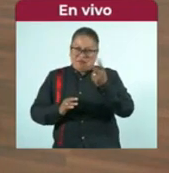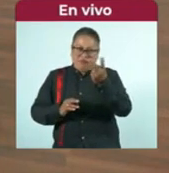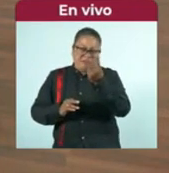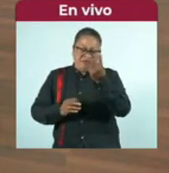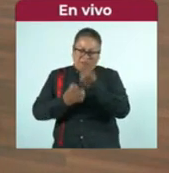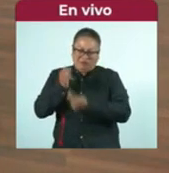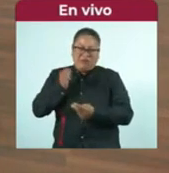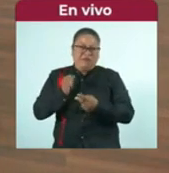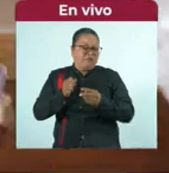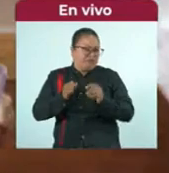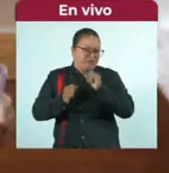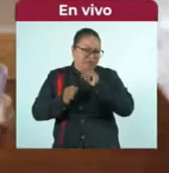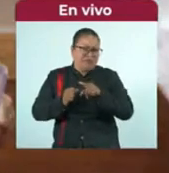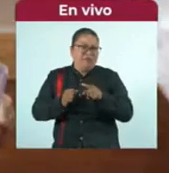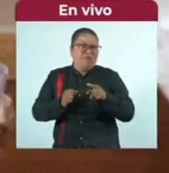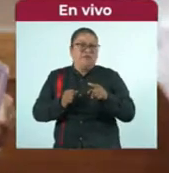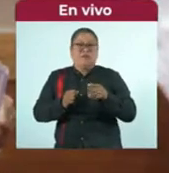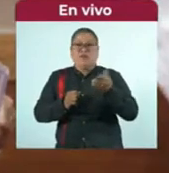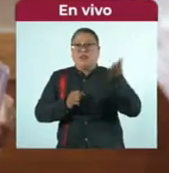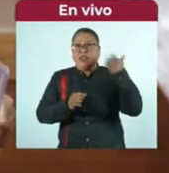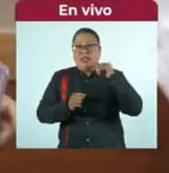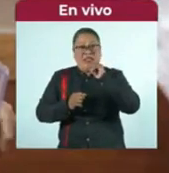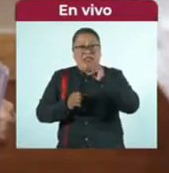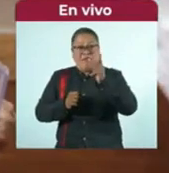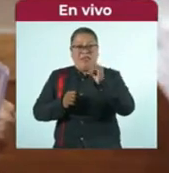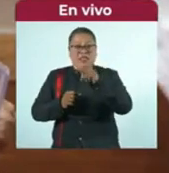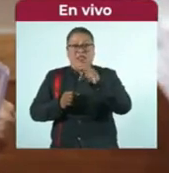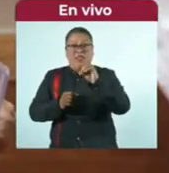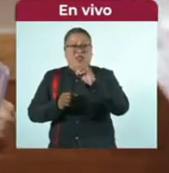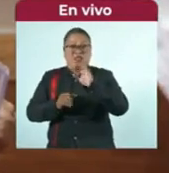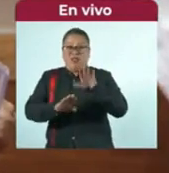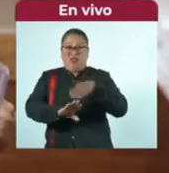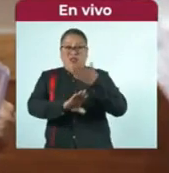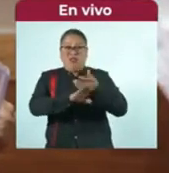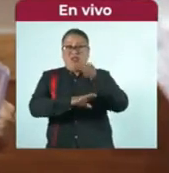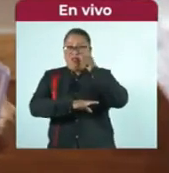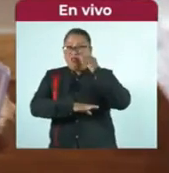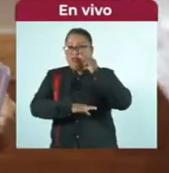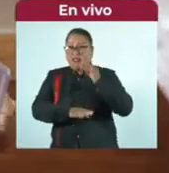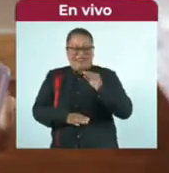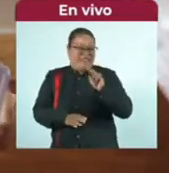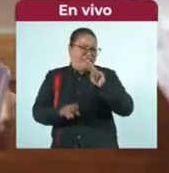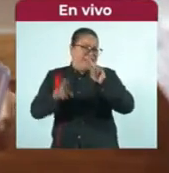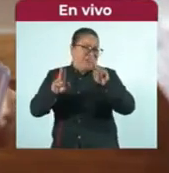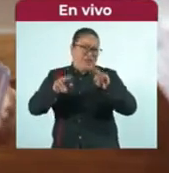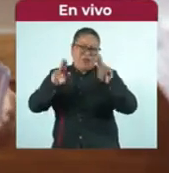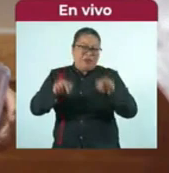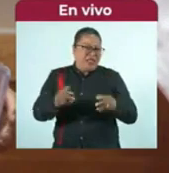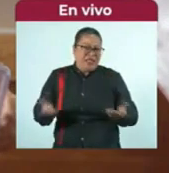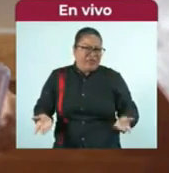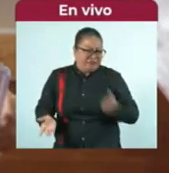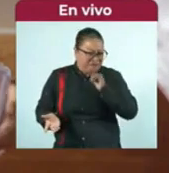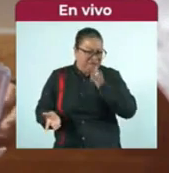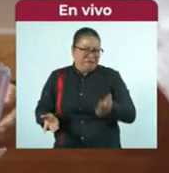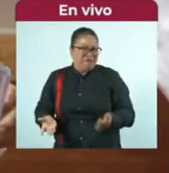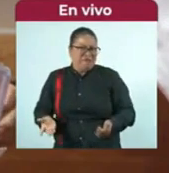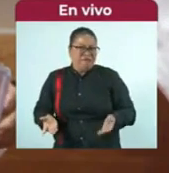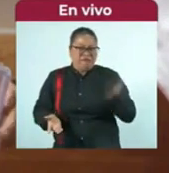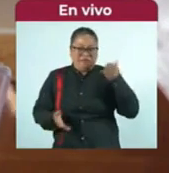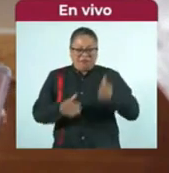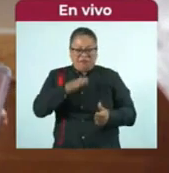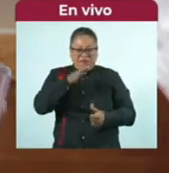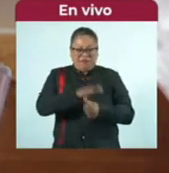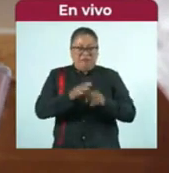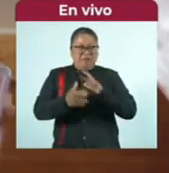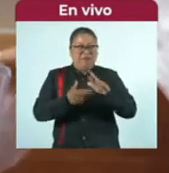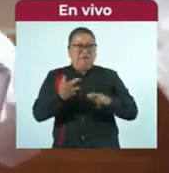El Piñero nunca sacaba nada en contra de Murat. Cuando fui a las mesas